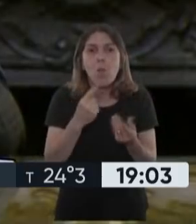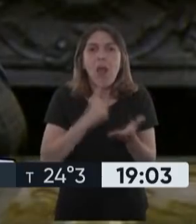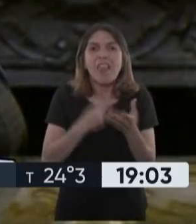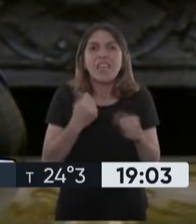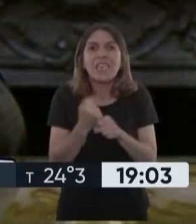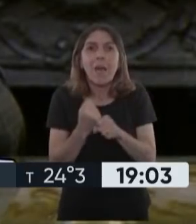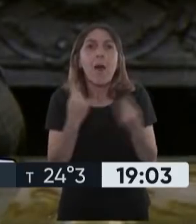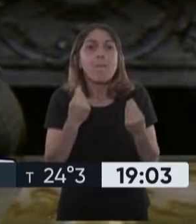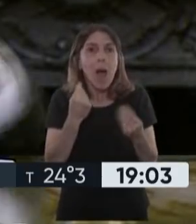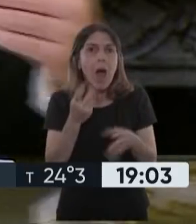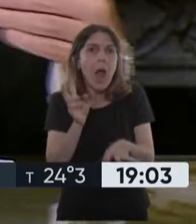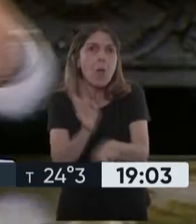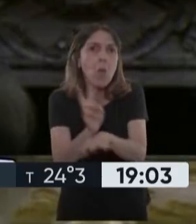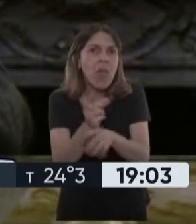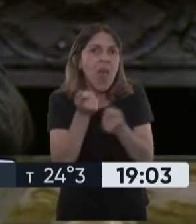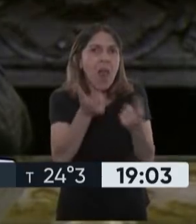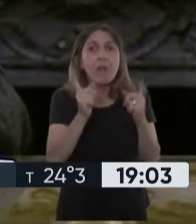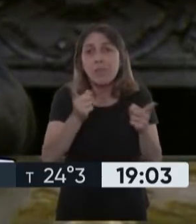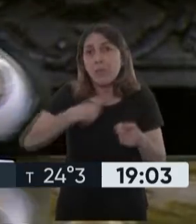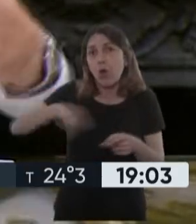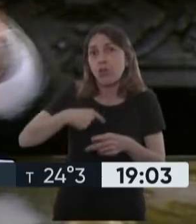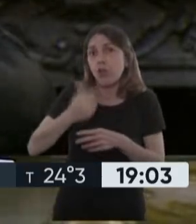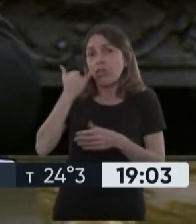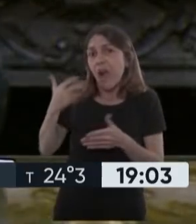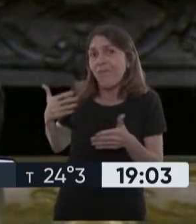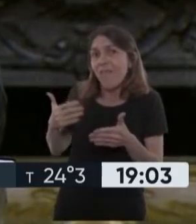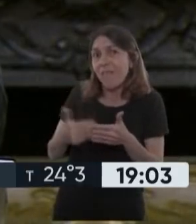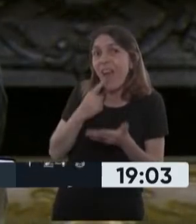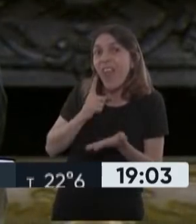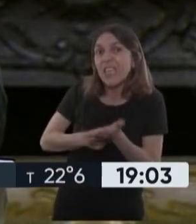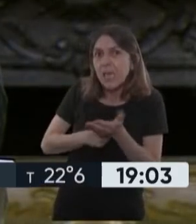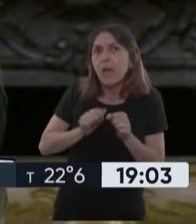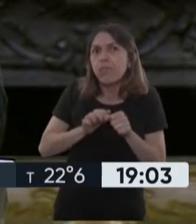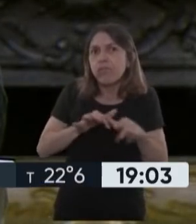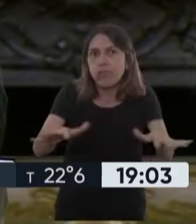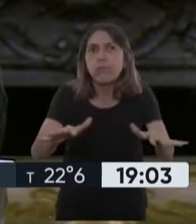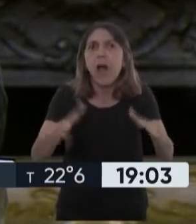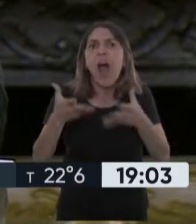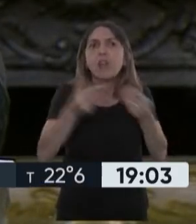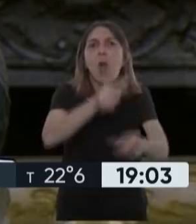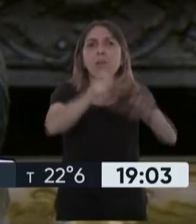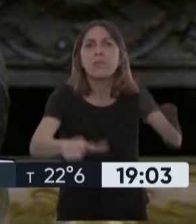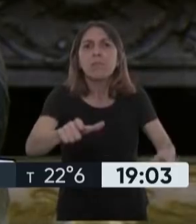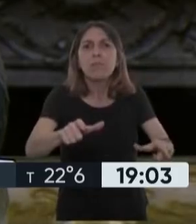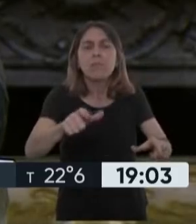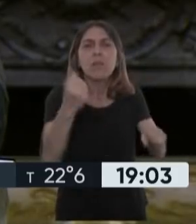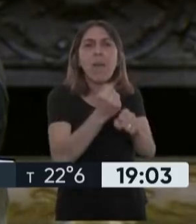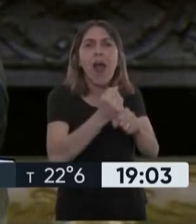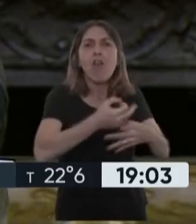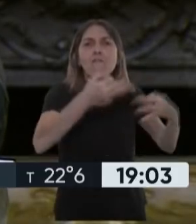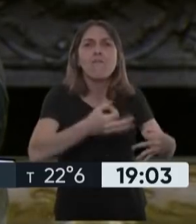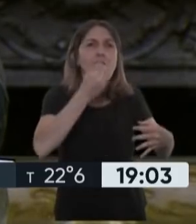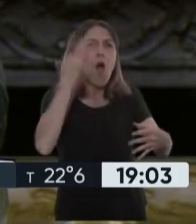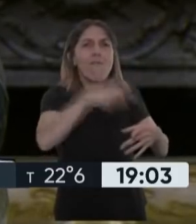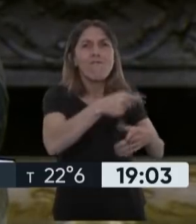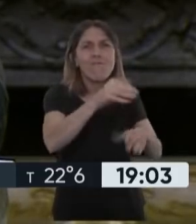para garantizarnos que estas decisiones que estamos tomando también lleguen a los trabajadores formales. Pero hay una urgencia